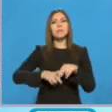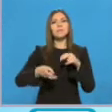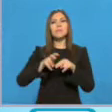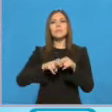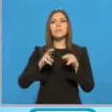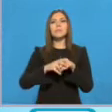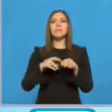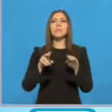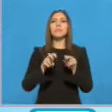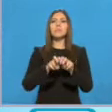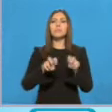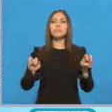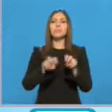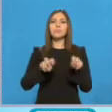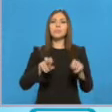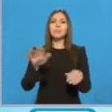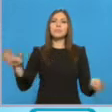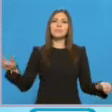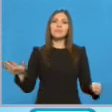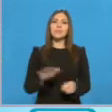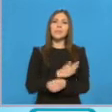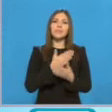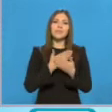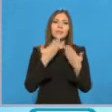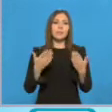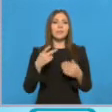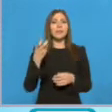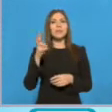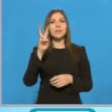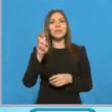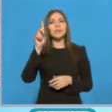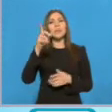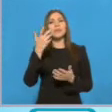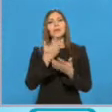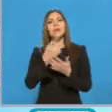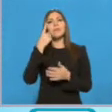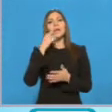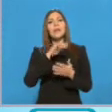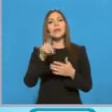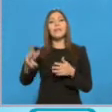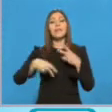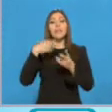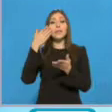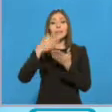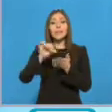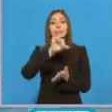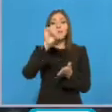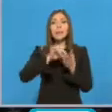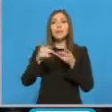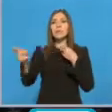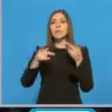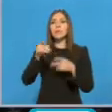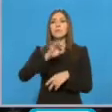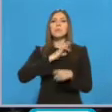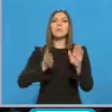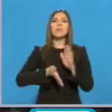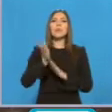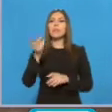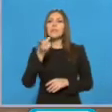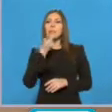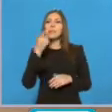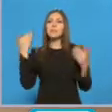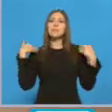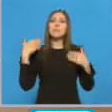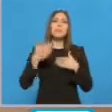Entonces, vivamos un fin de semana de lectura. Además, ir al centro es increíble. Si tú lo La programas verdad, muy sí. bien, puedes ir a desayunar, a caminar,